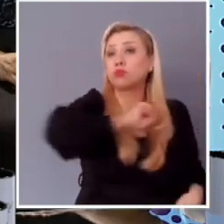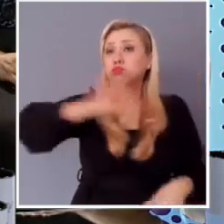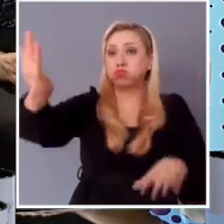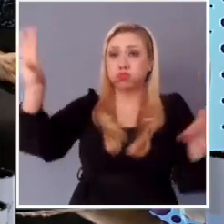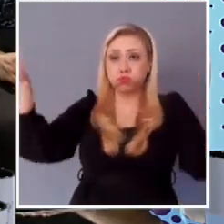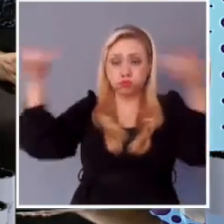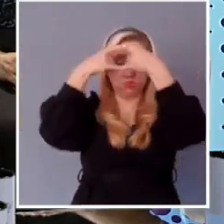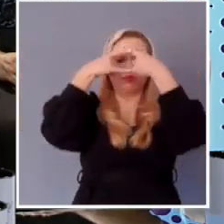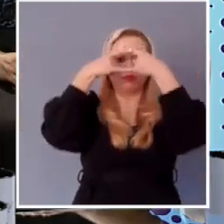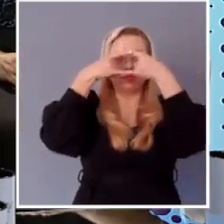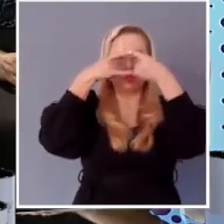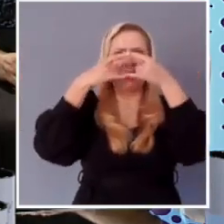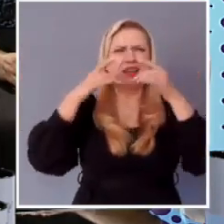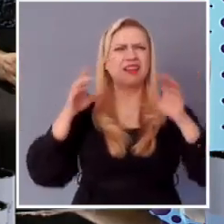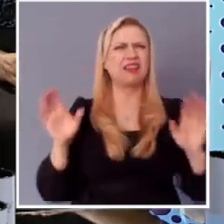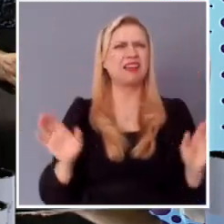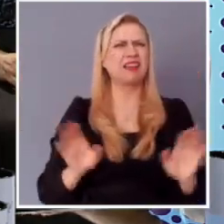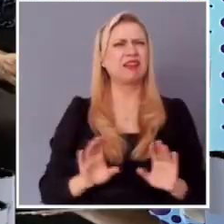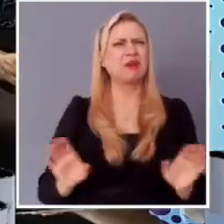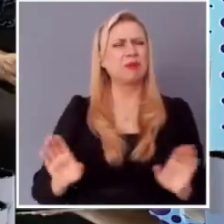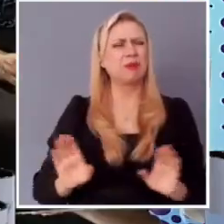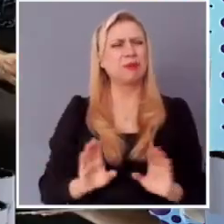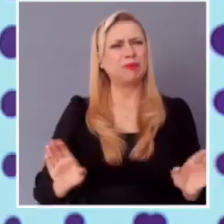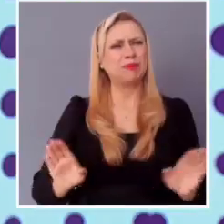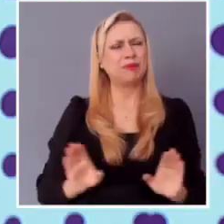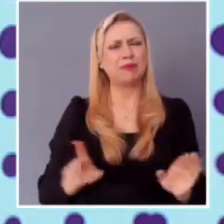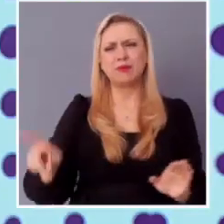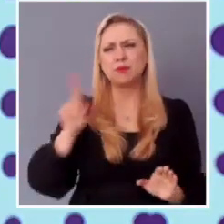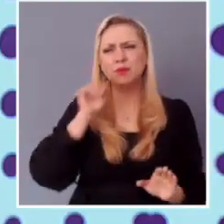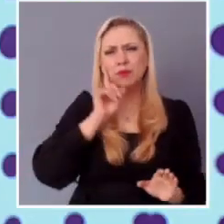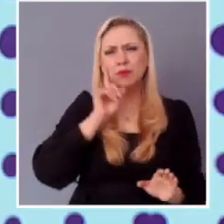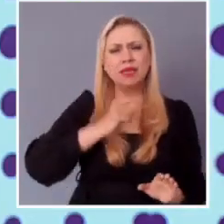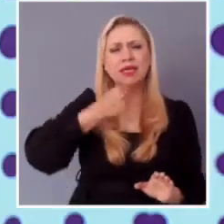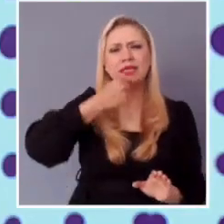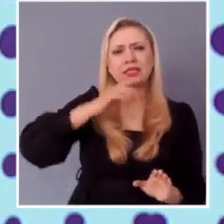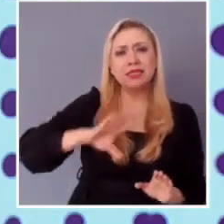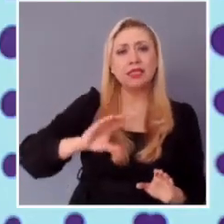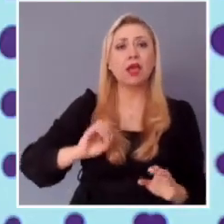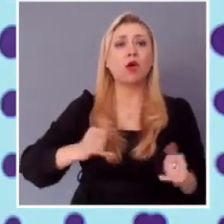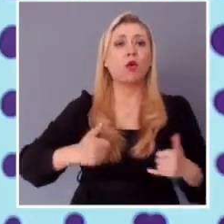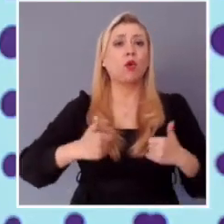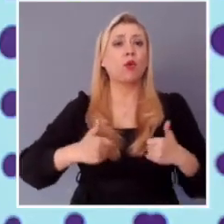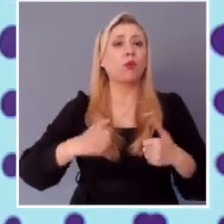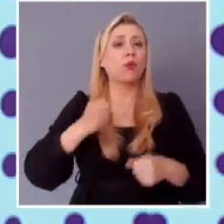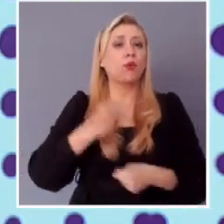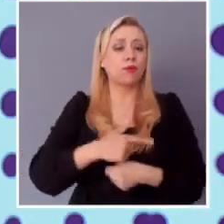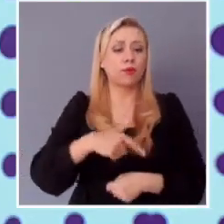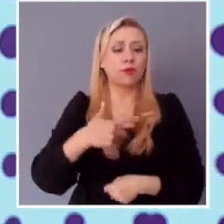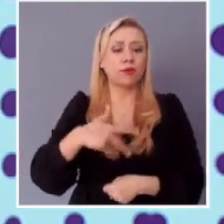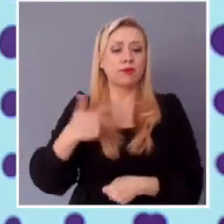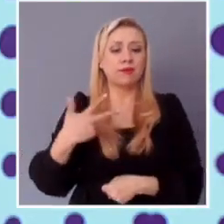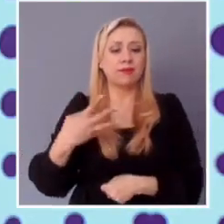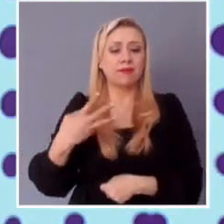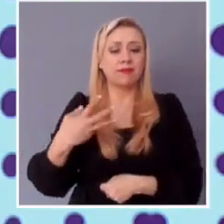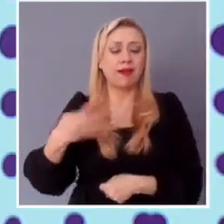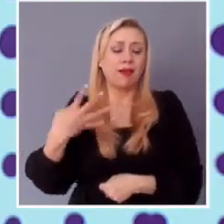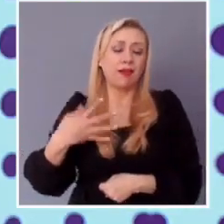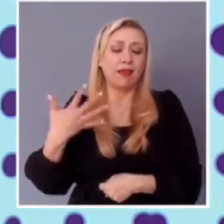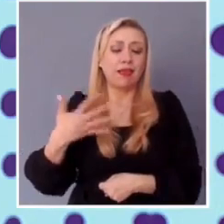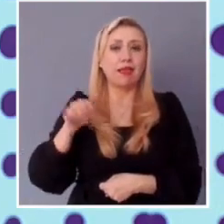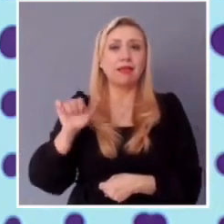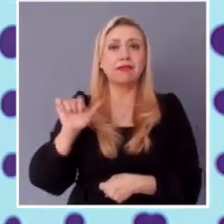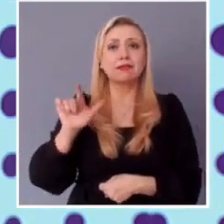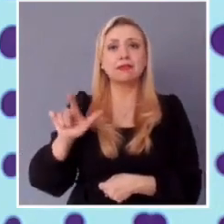condiciones generales de esta mujer, de esta adolescente, de esta niña y qué podemos hacer desde ahí, ¿no? O sea, entonces desde una visión sí de